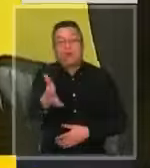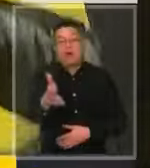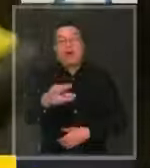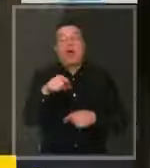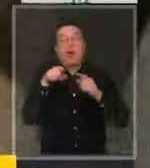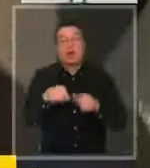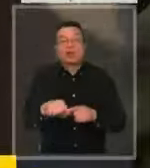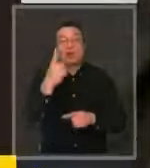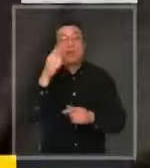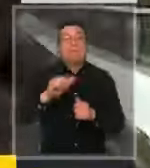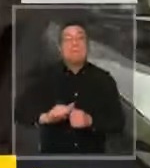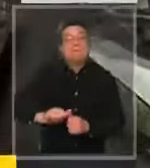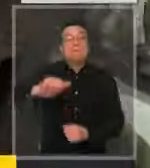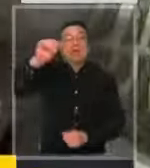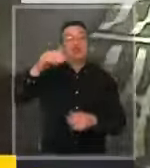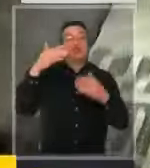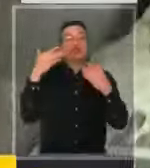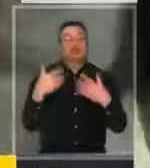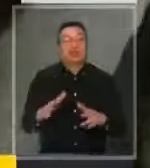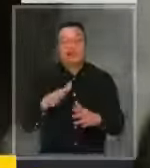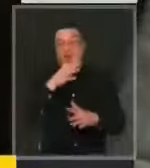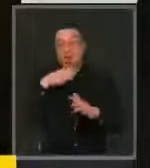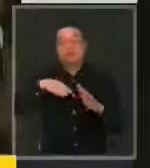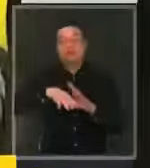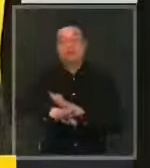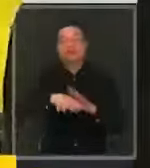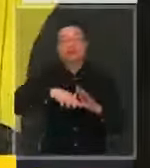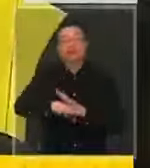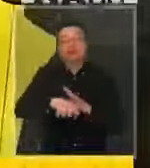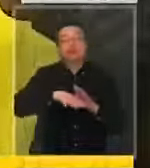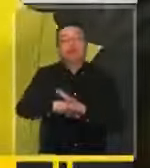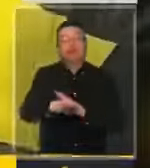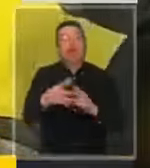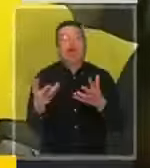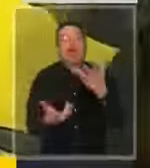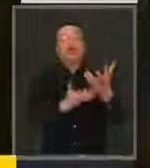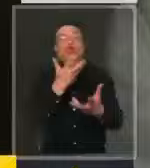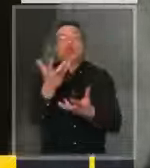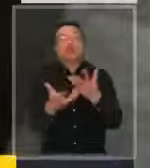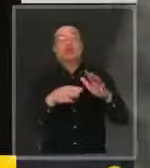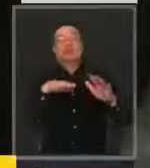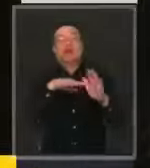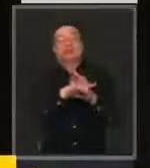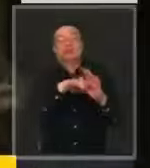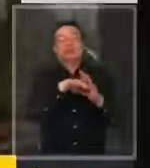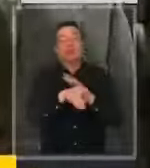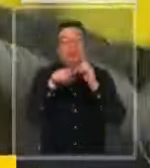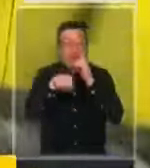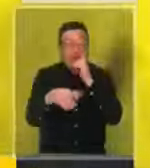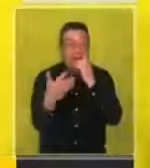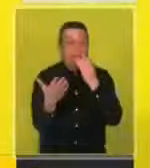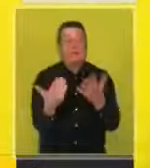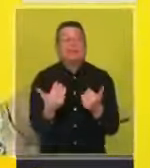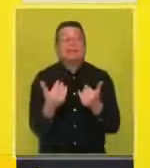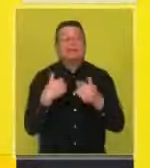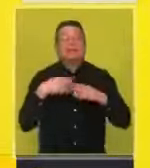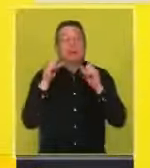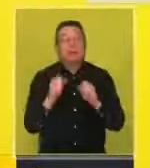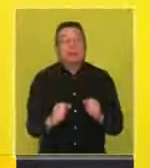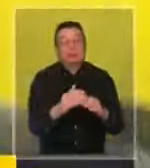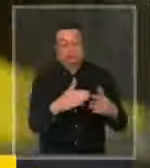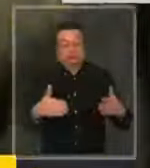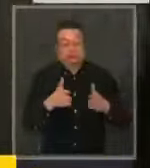va el metro y entra, ¿ven? Entra hasta por la cocina. Entonces aquí necesitamos algo que pudiera ser una